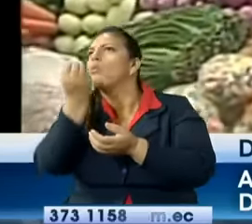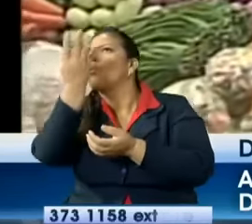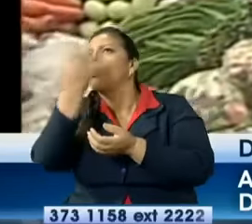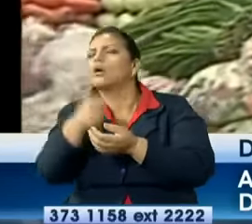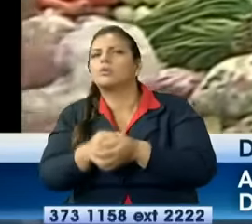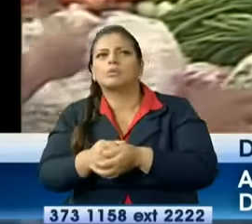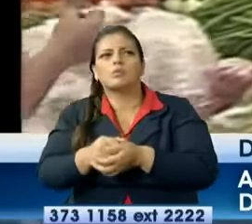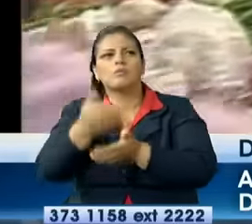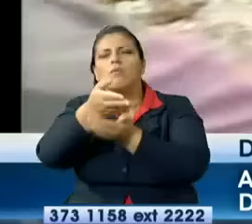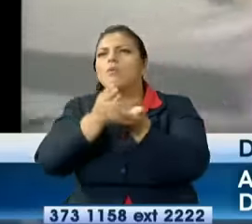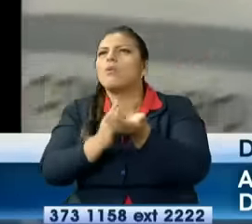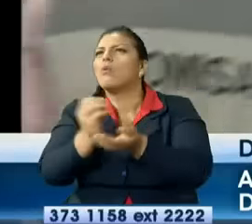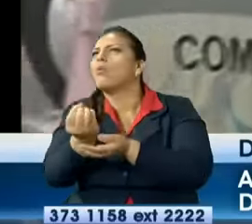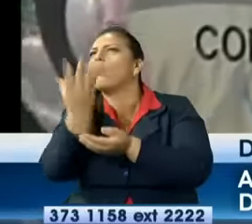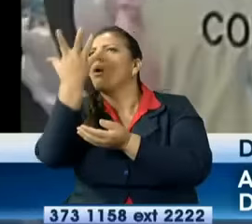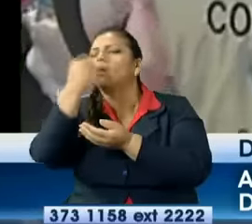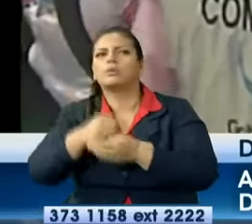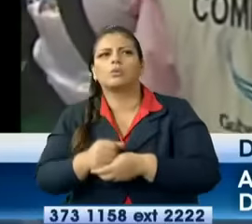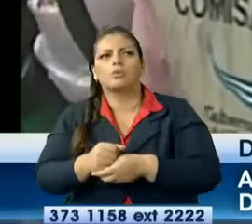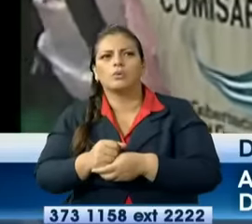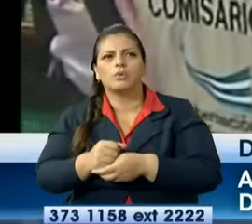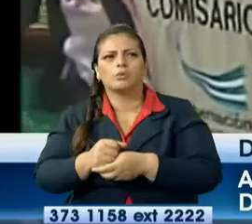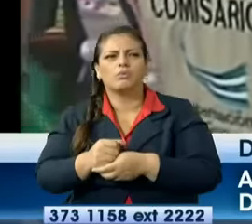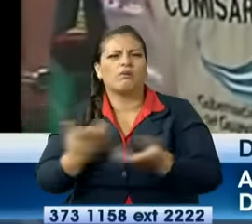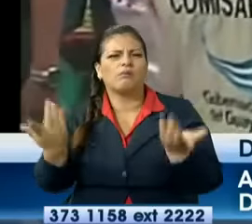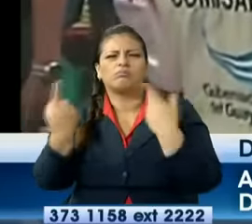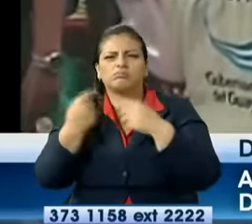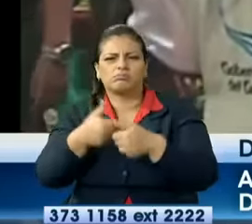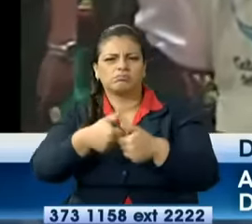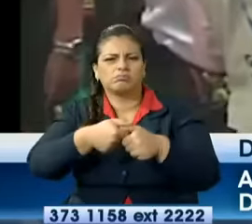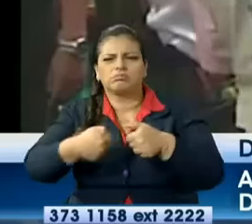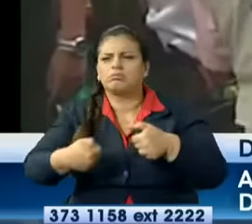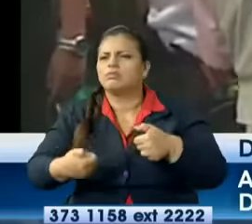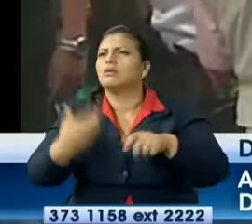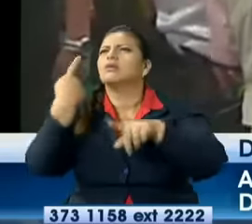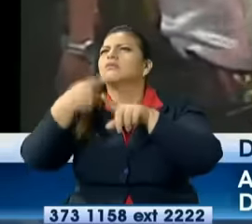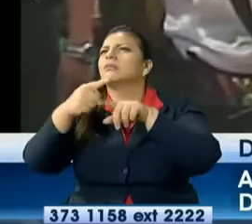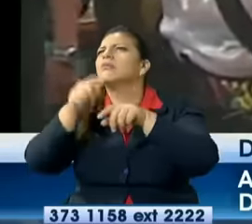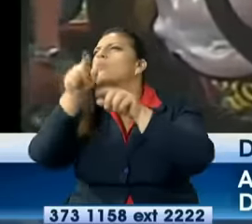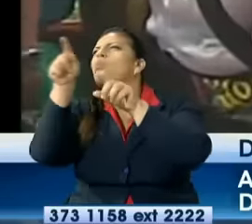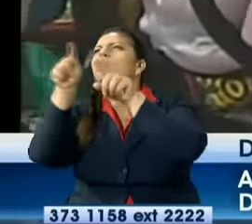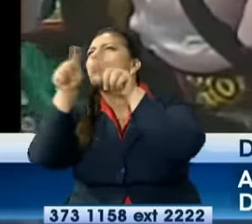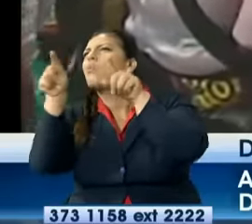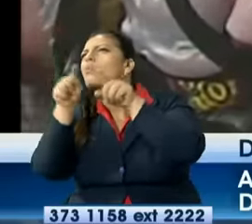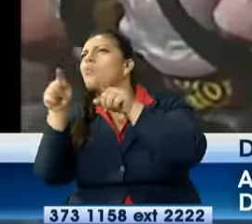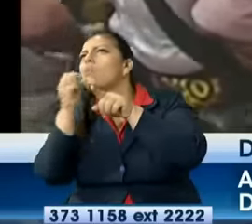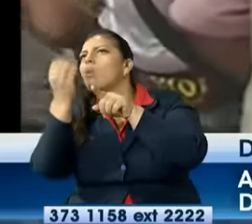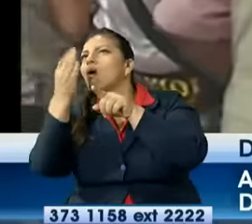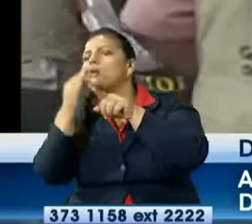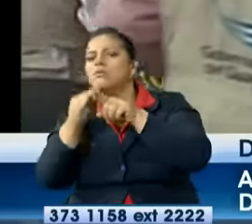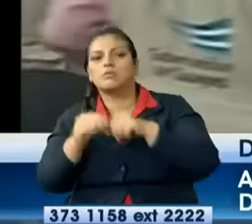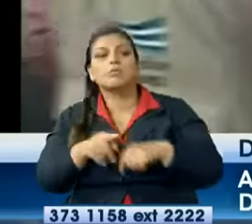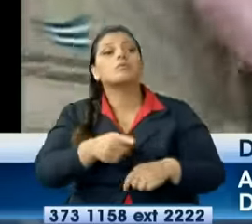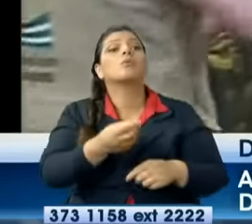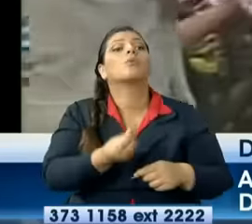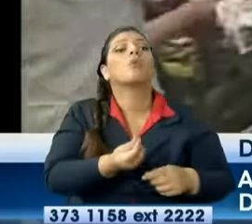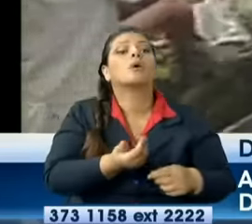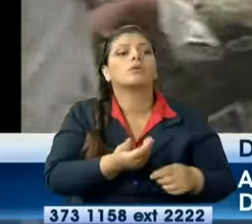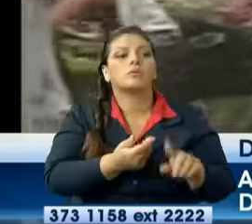lista tiene que permanecer así. No es que mañana son 44 y pasado mañana 46 y traspasado mañana son 60